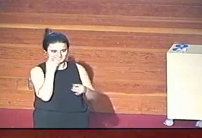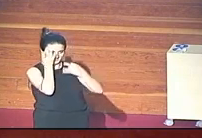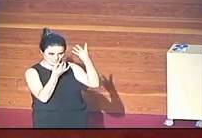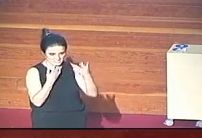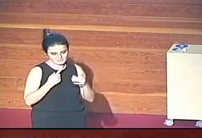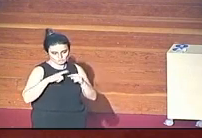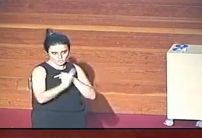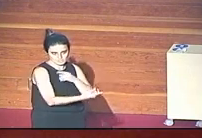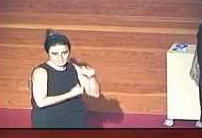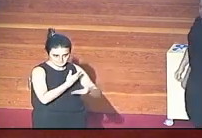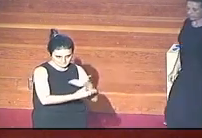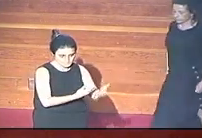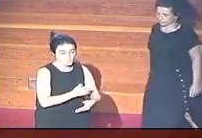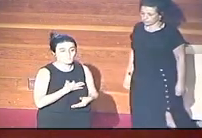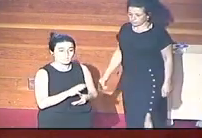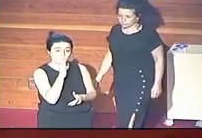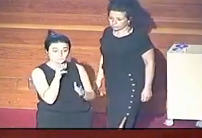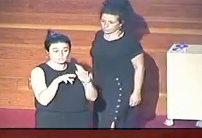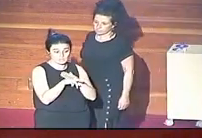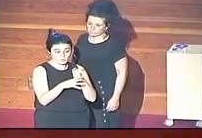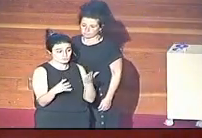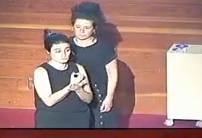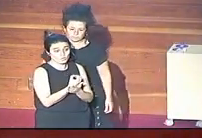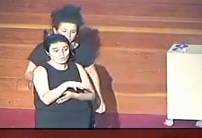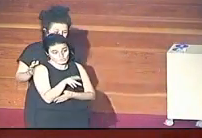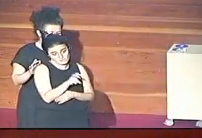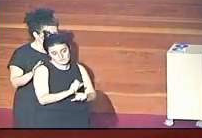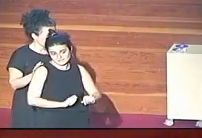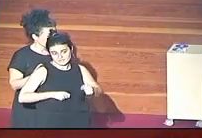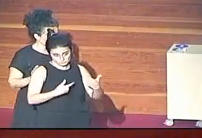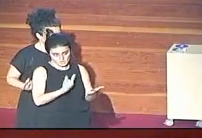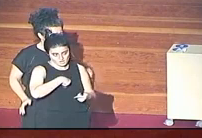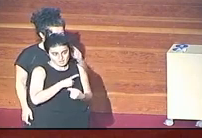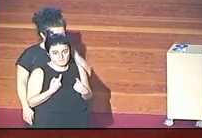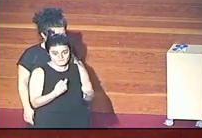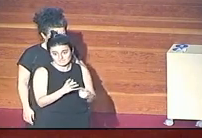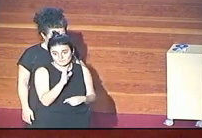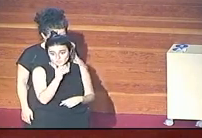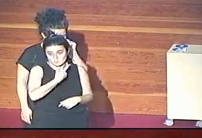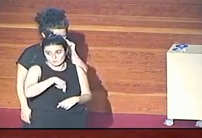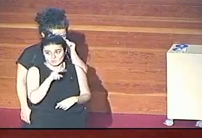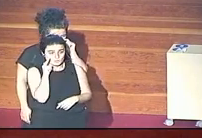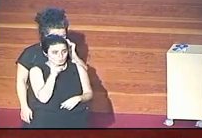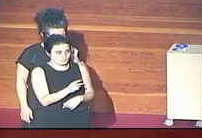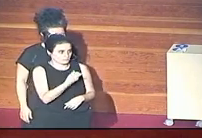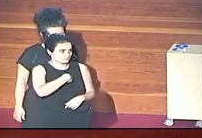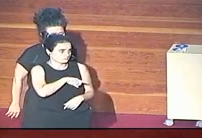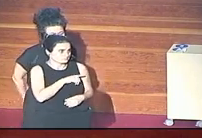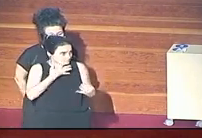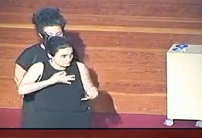y todos esos recursos son recursos naturales que necesitamos entonces estamos viendo que vivimos